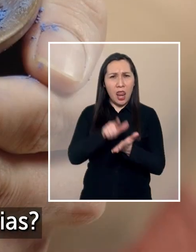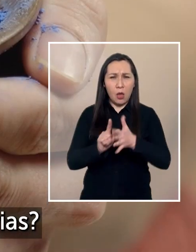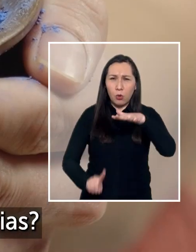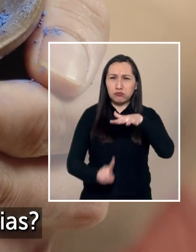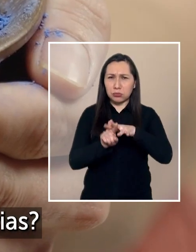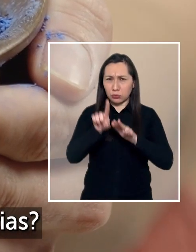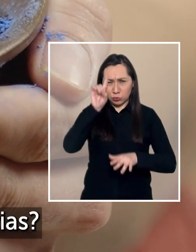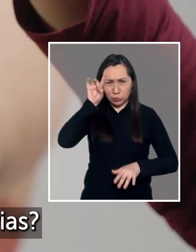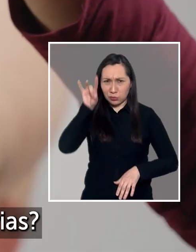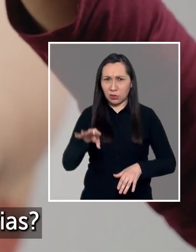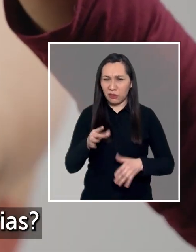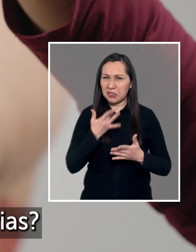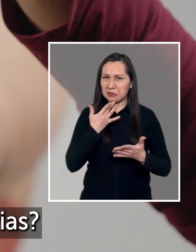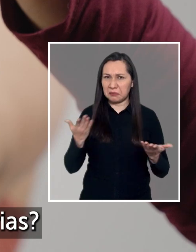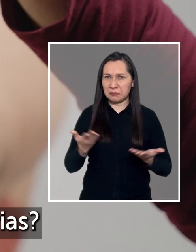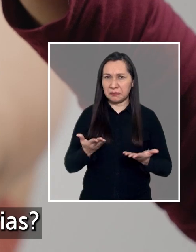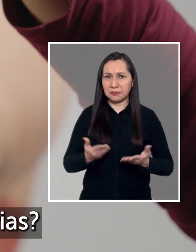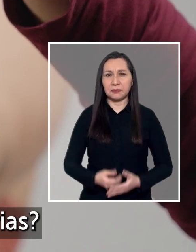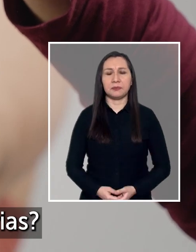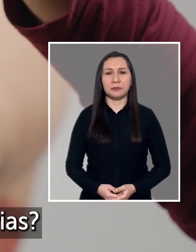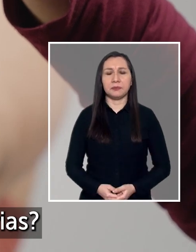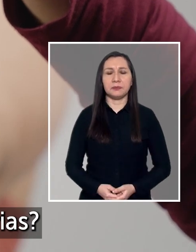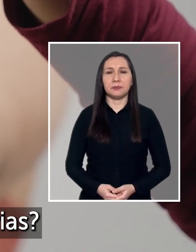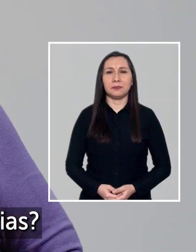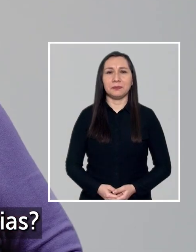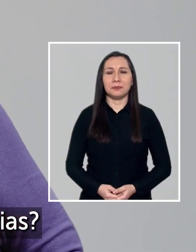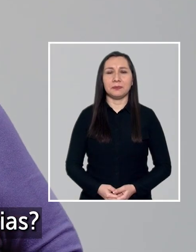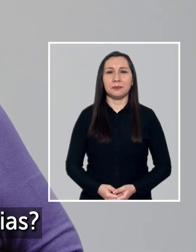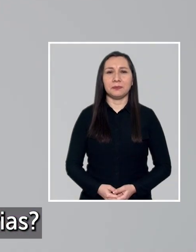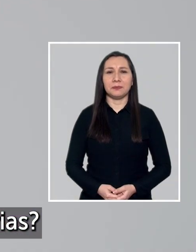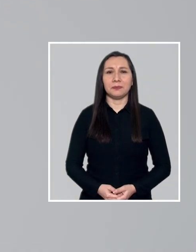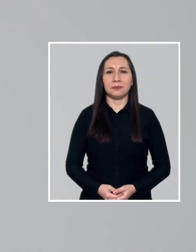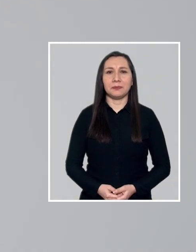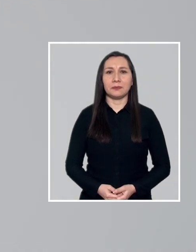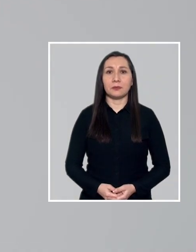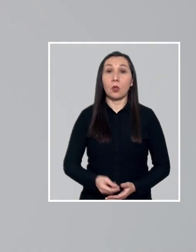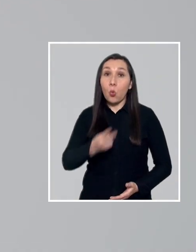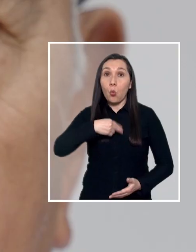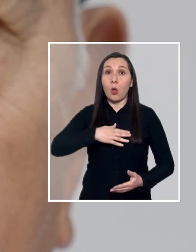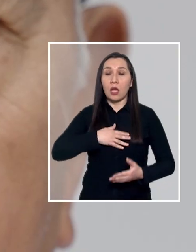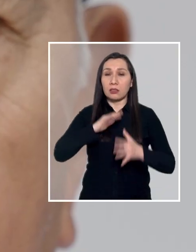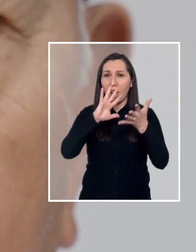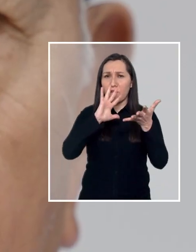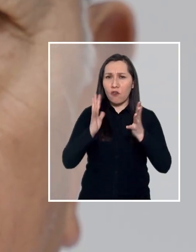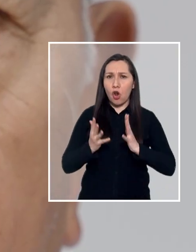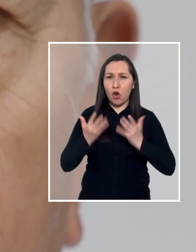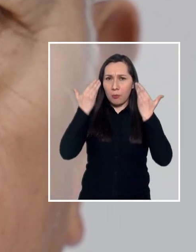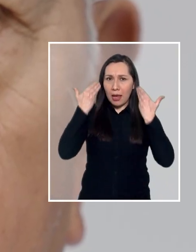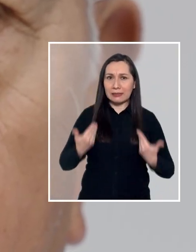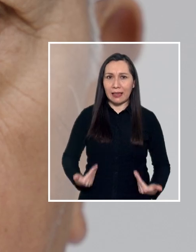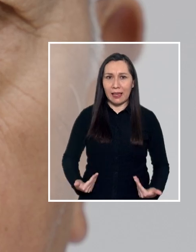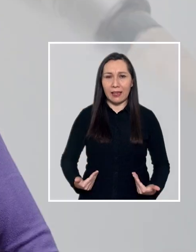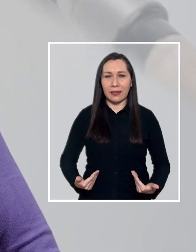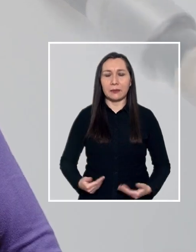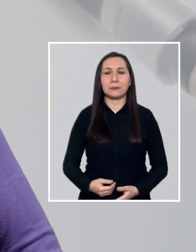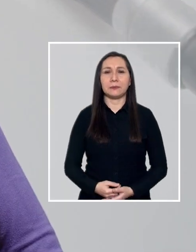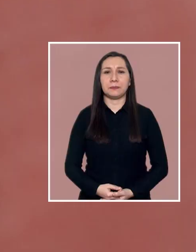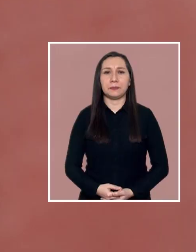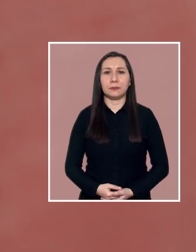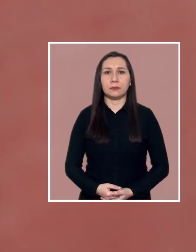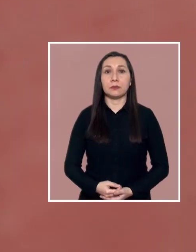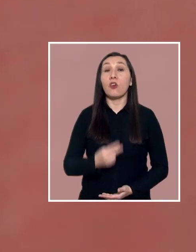Imataq ñawpaq simikuna qampaq yachankichu? Chayqa